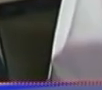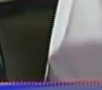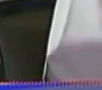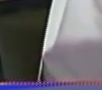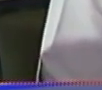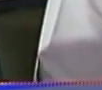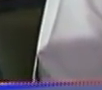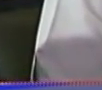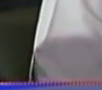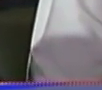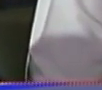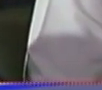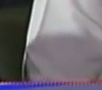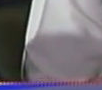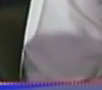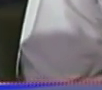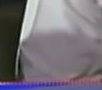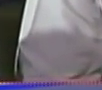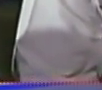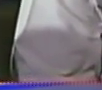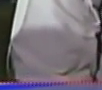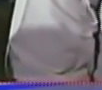Ahí están, puedo visualizar,